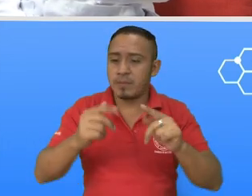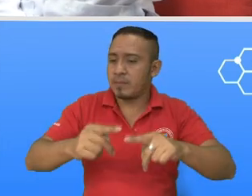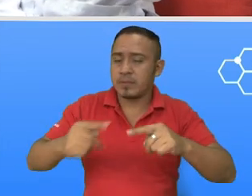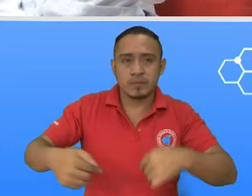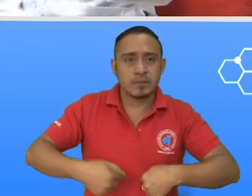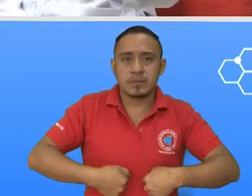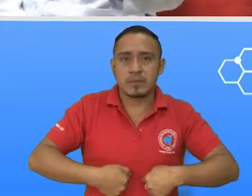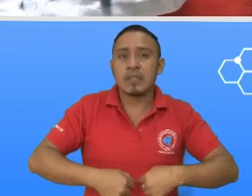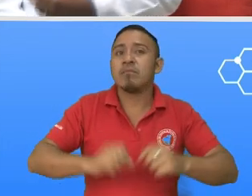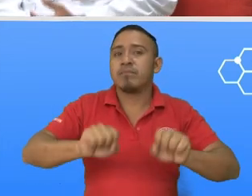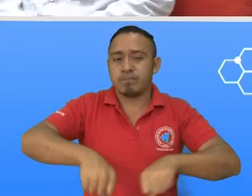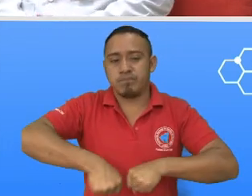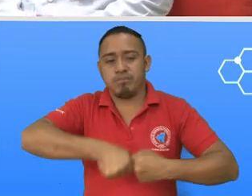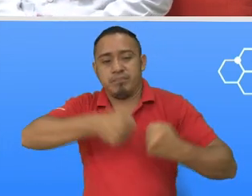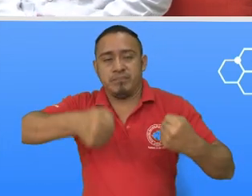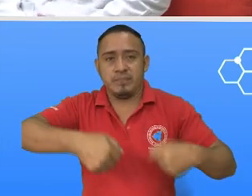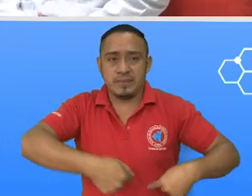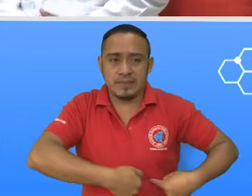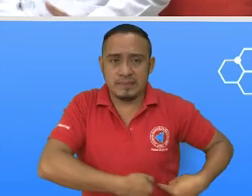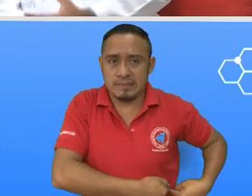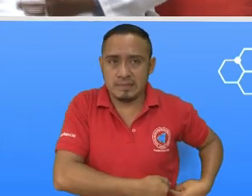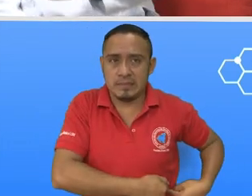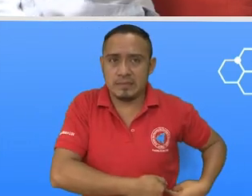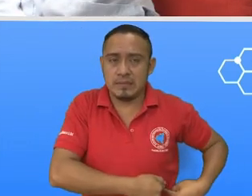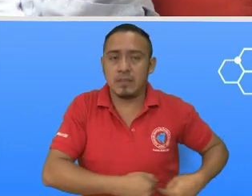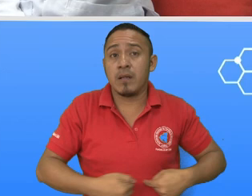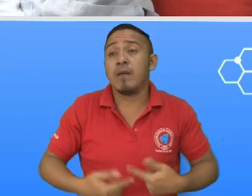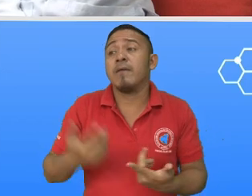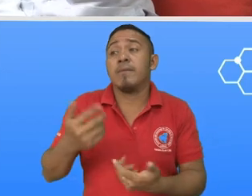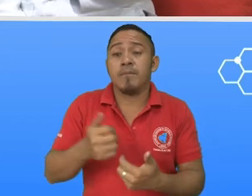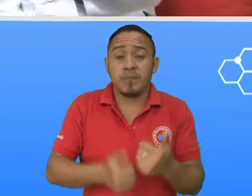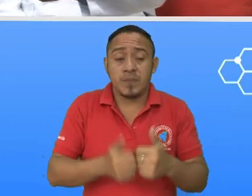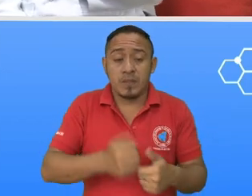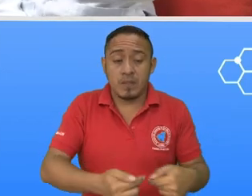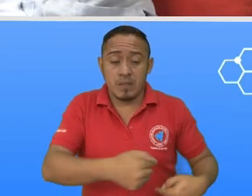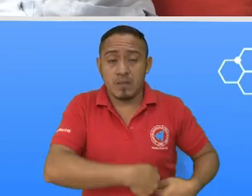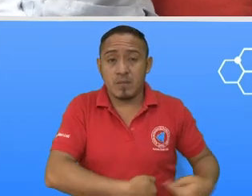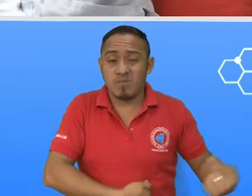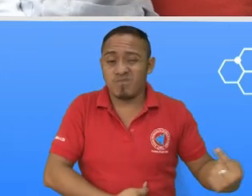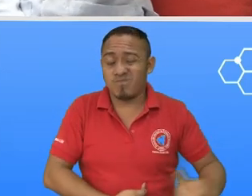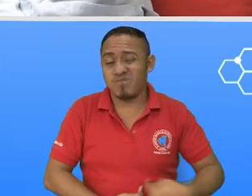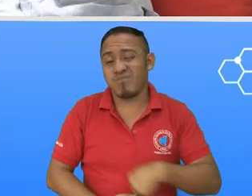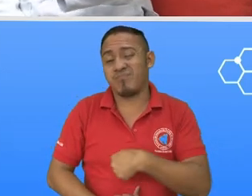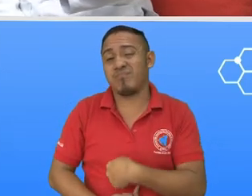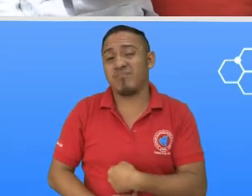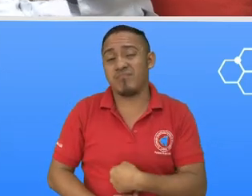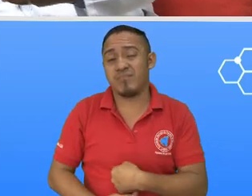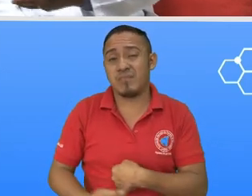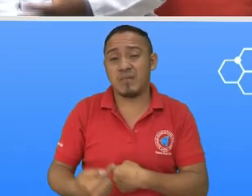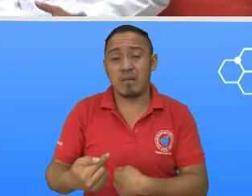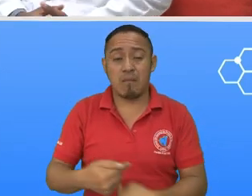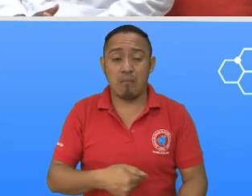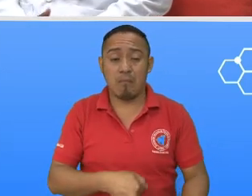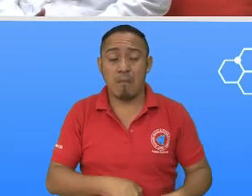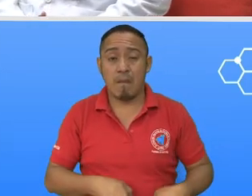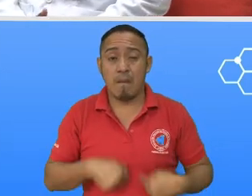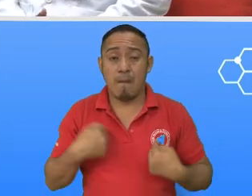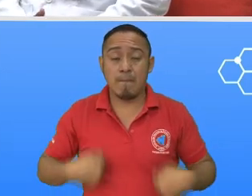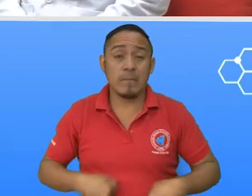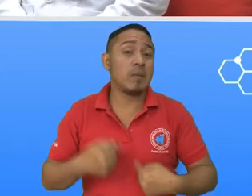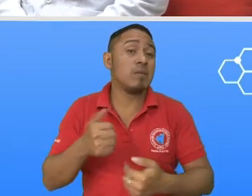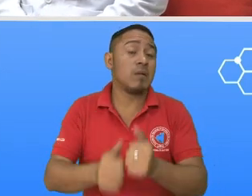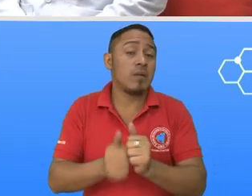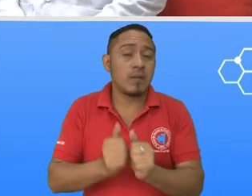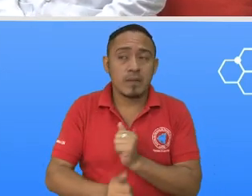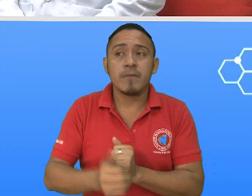persona. Podemos fracturar unas costillas, que esto va a perforar el esófago, va a perforar el pulmón y empeoramos su condición